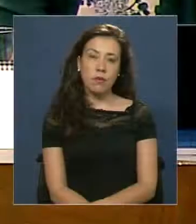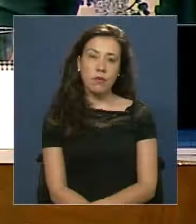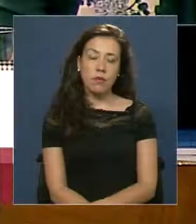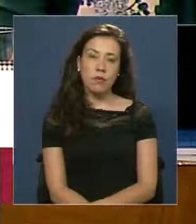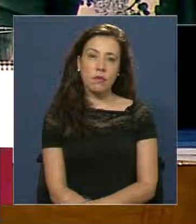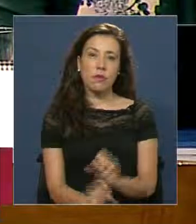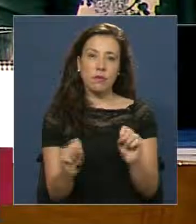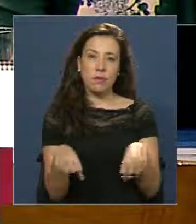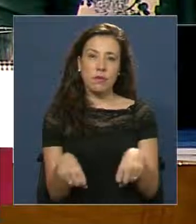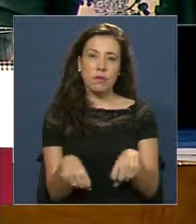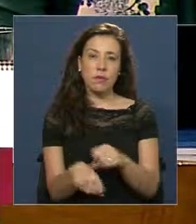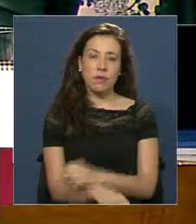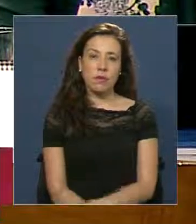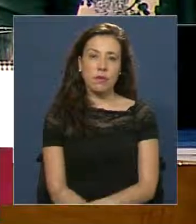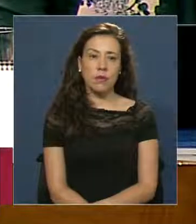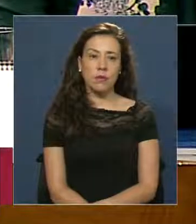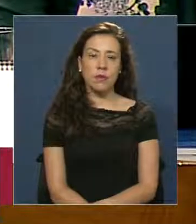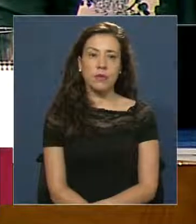Aprobado.